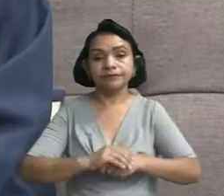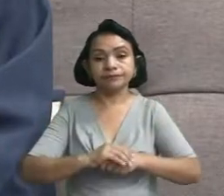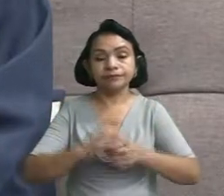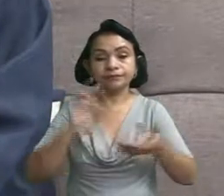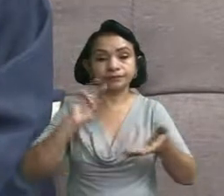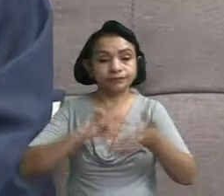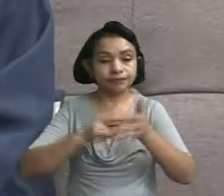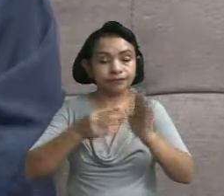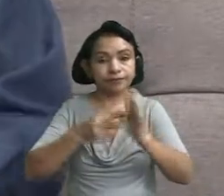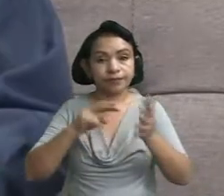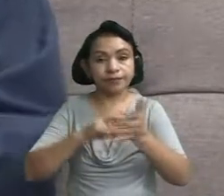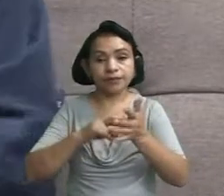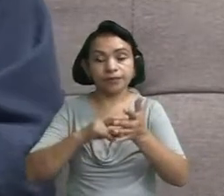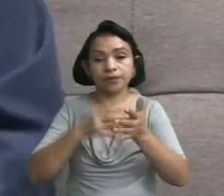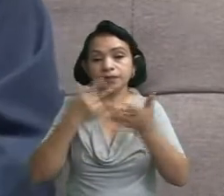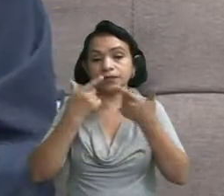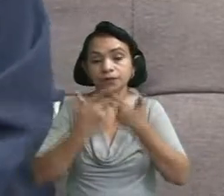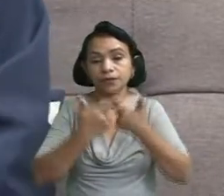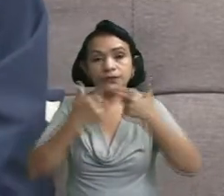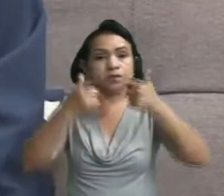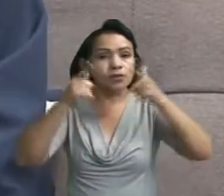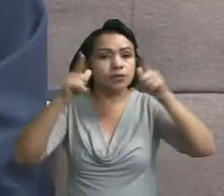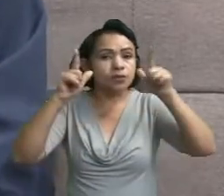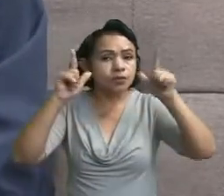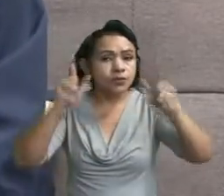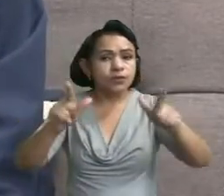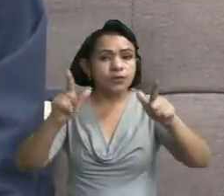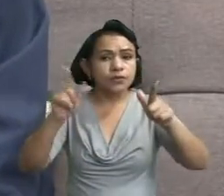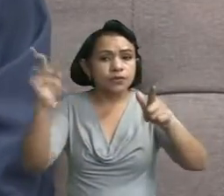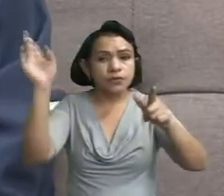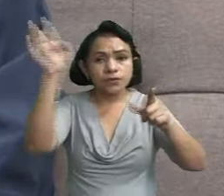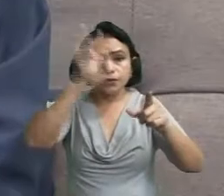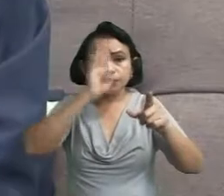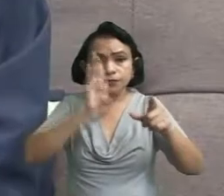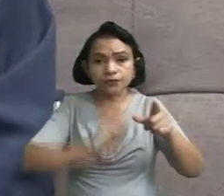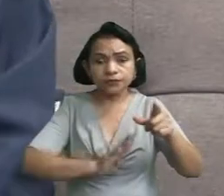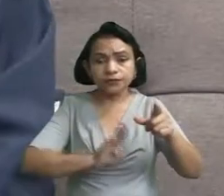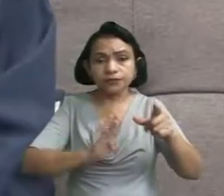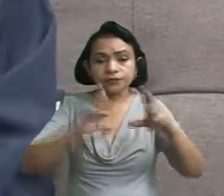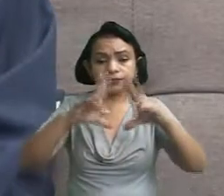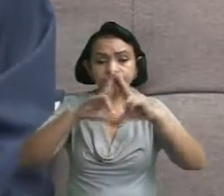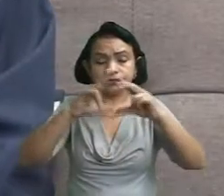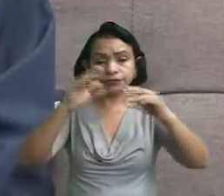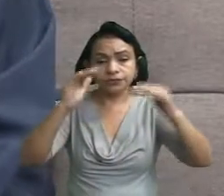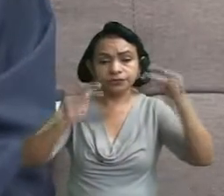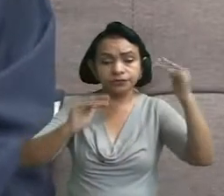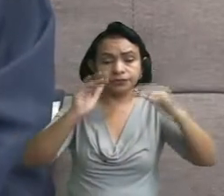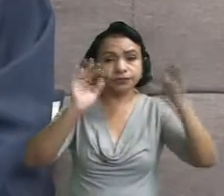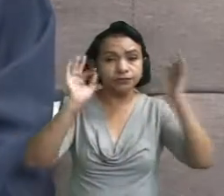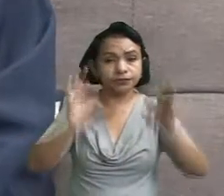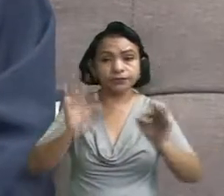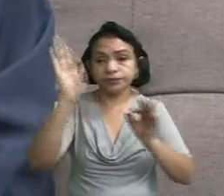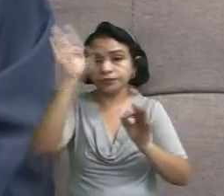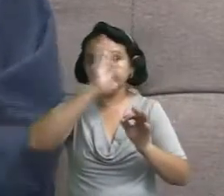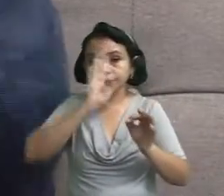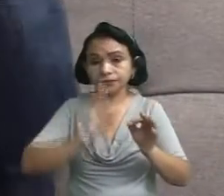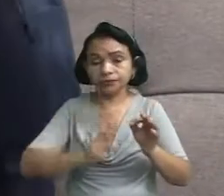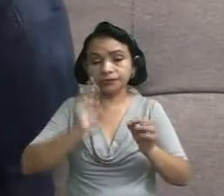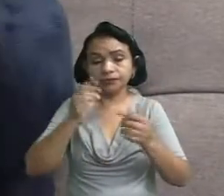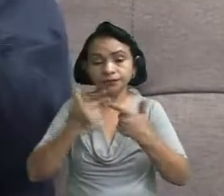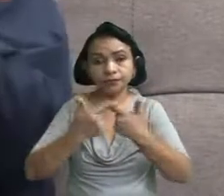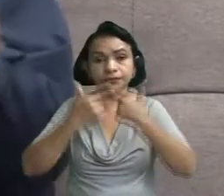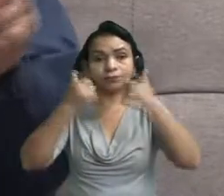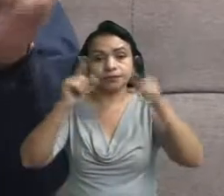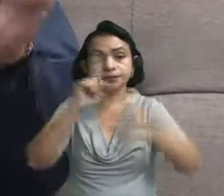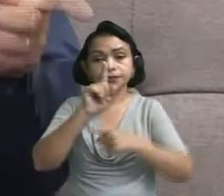implicaron unas luchas, guerras por la independencia, ¿verdad? Nunca logramos estabilizar el país, prácticamente el país, desde la